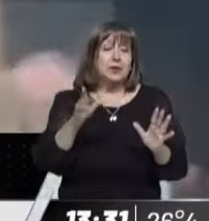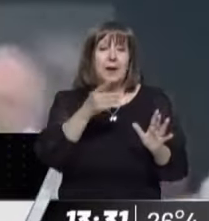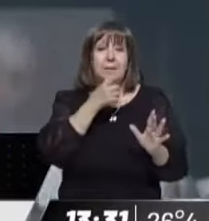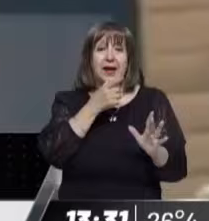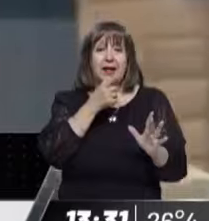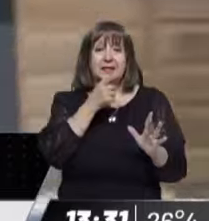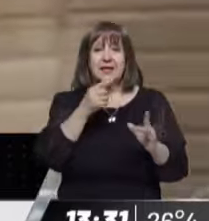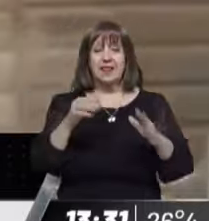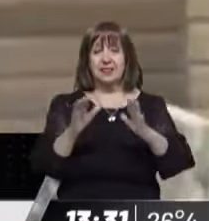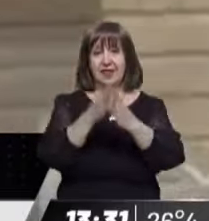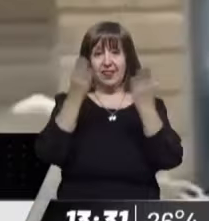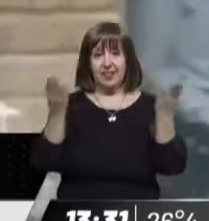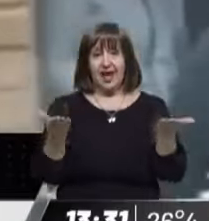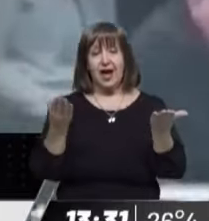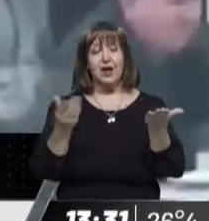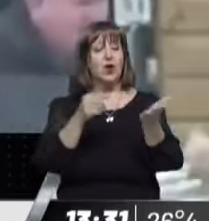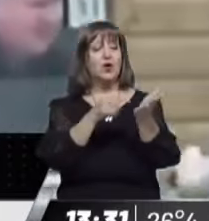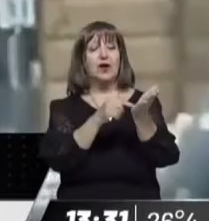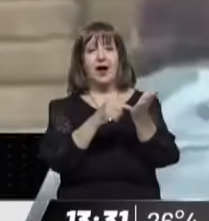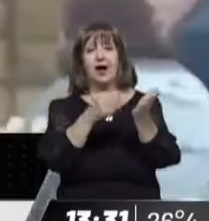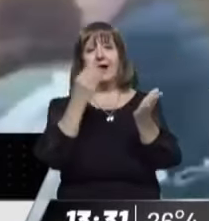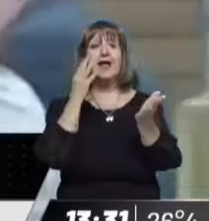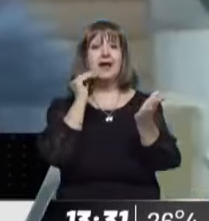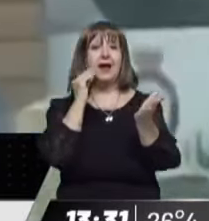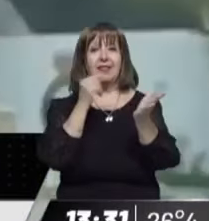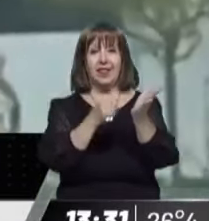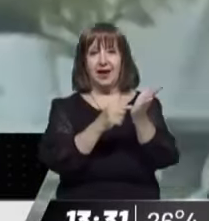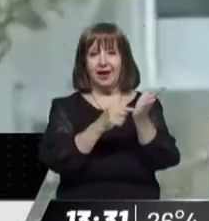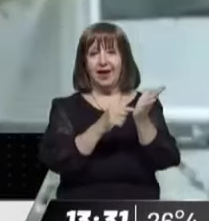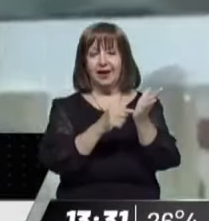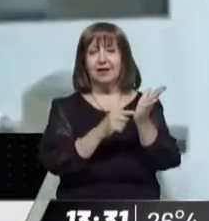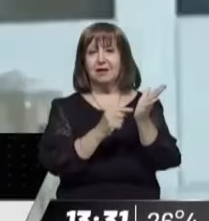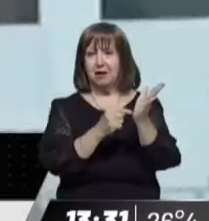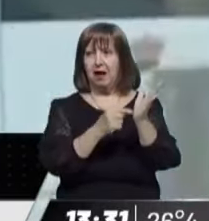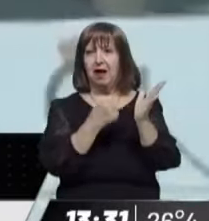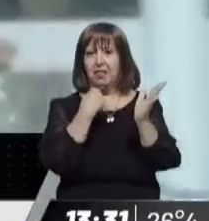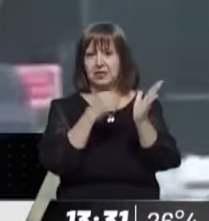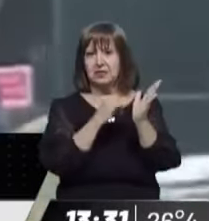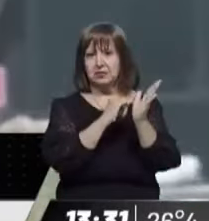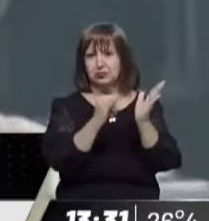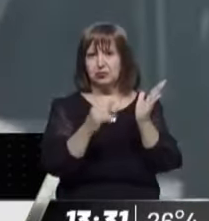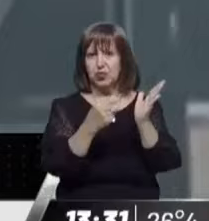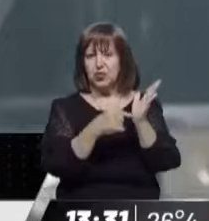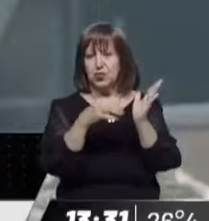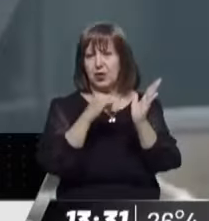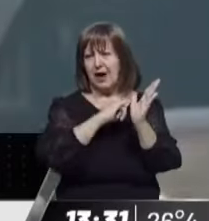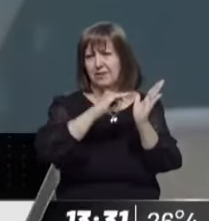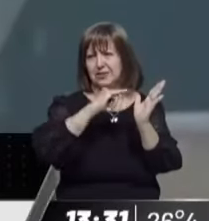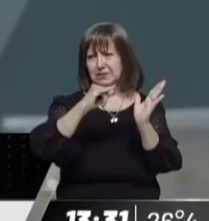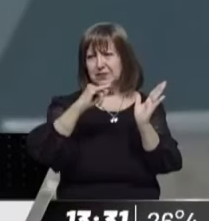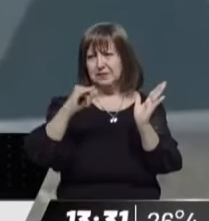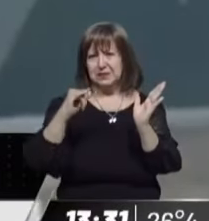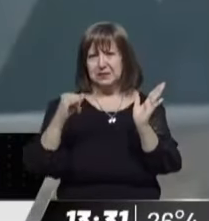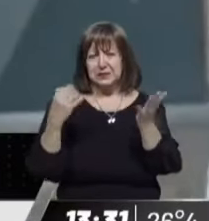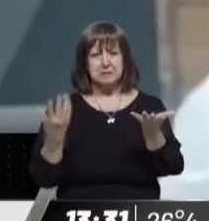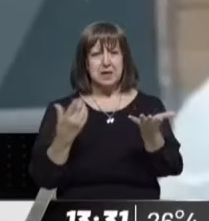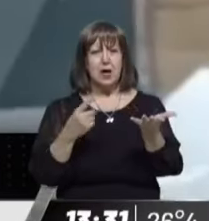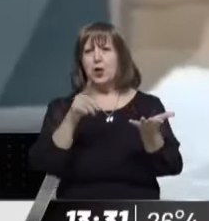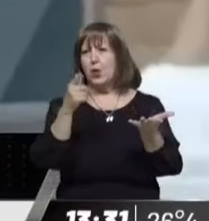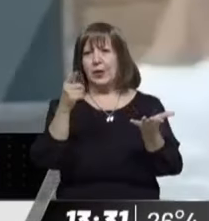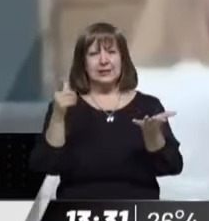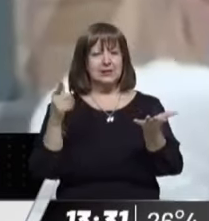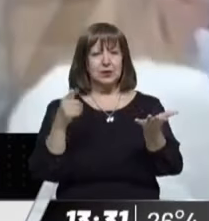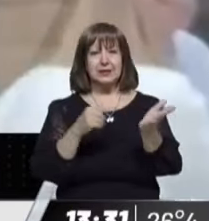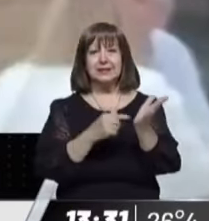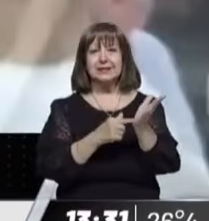dice? Y el diario The Sun de Londres también es uno de los diarios más sensacionalistas que tiene el mundo.